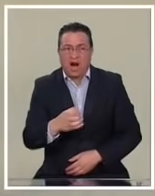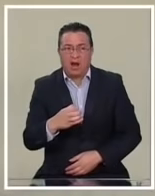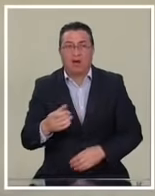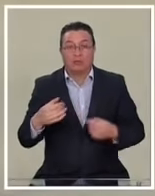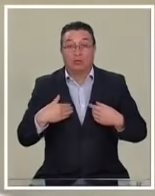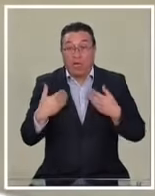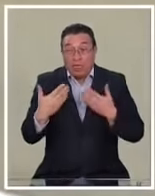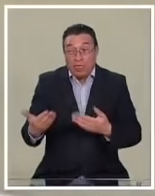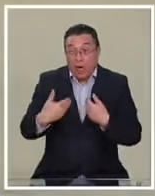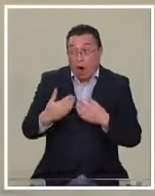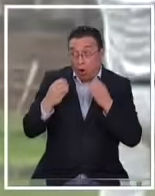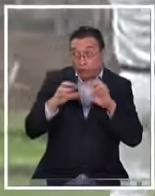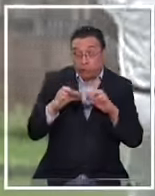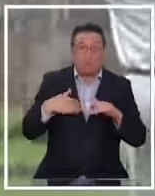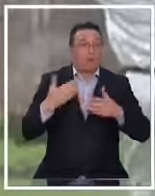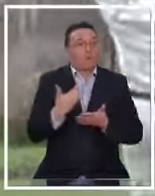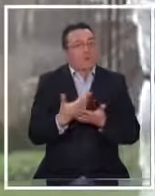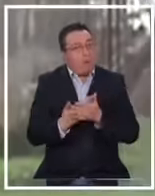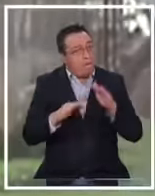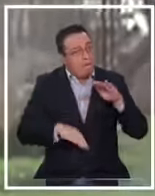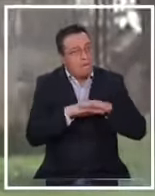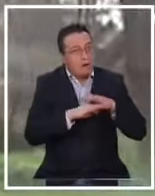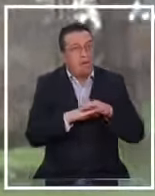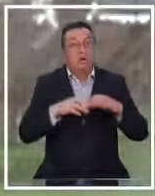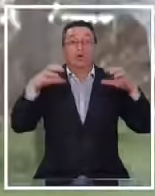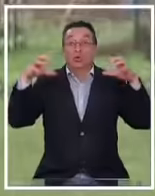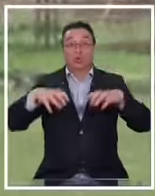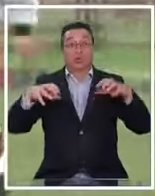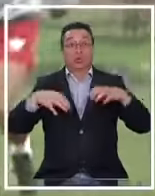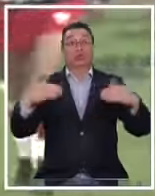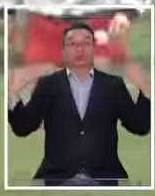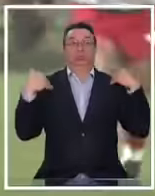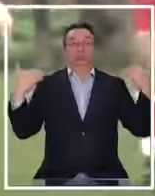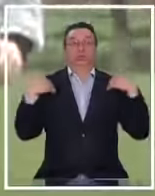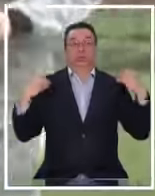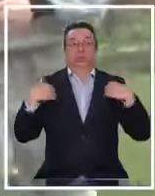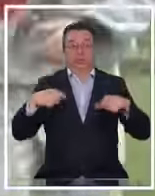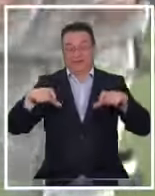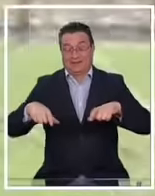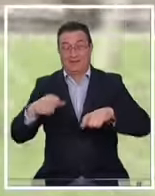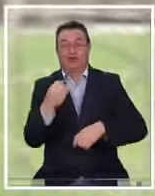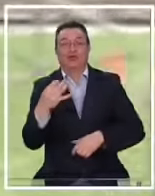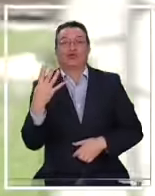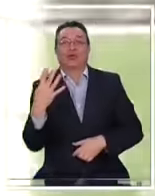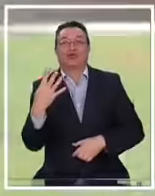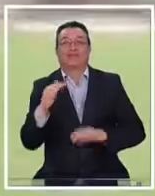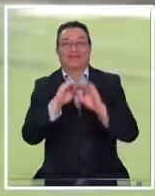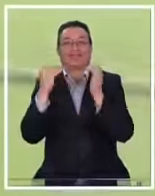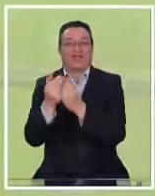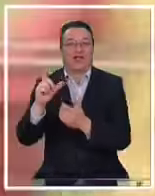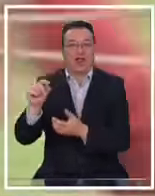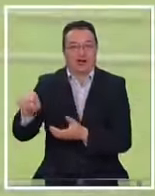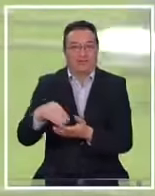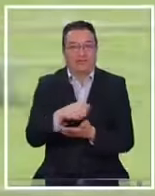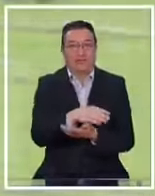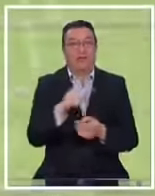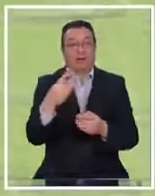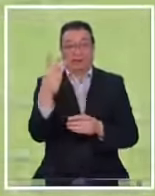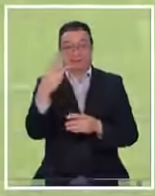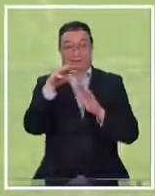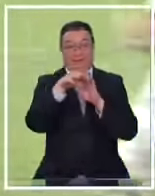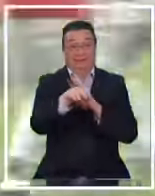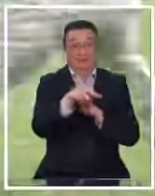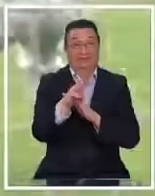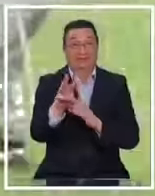dan esta oportunidad, aprovecharla al máximo. Pese a la lluvia, el equipo Albo practicó en la cancha número 4 del Estadio Monumental. Hemos trabajado el trío delantero